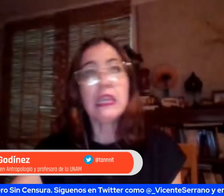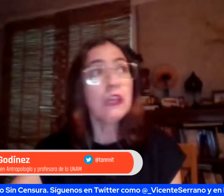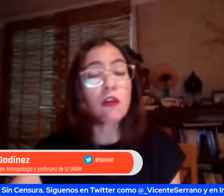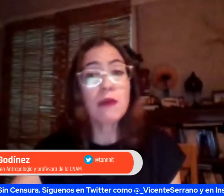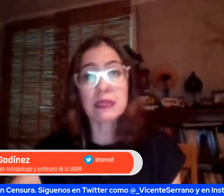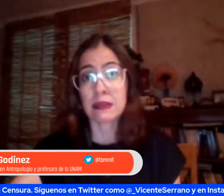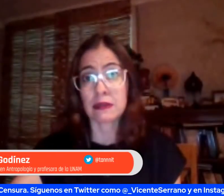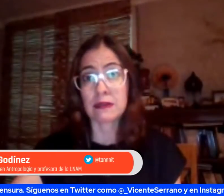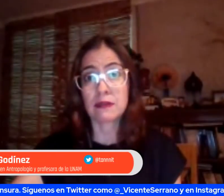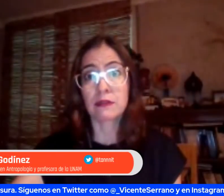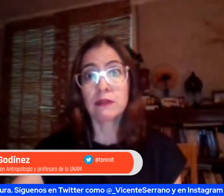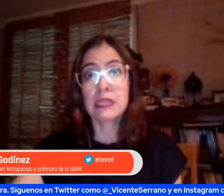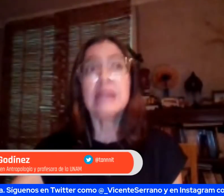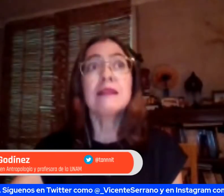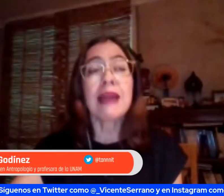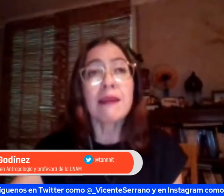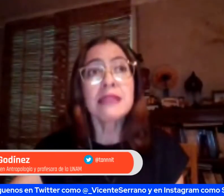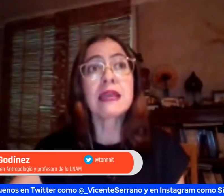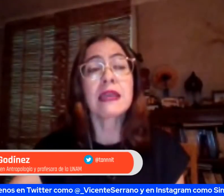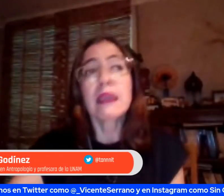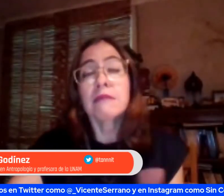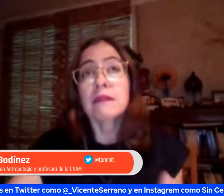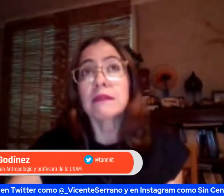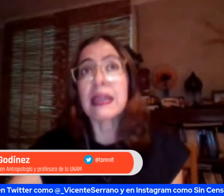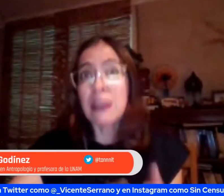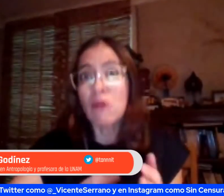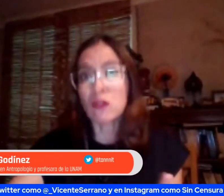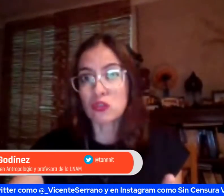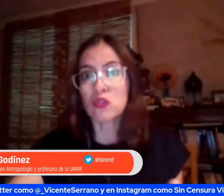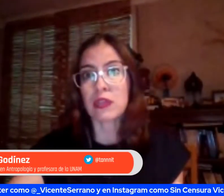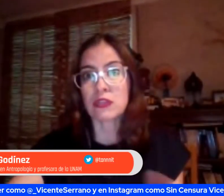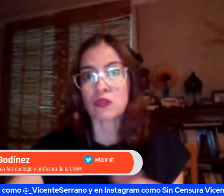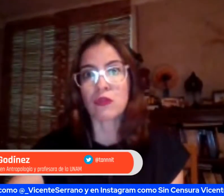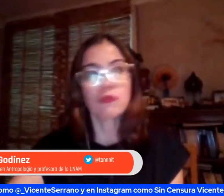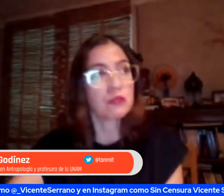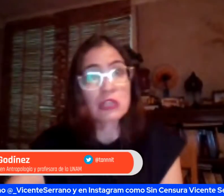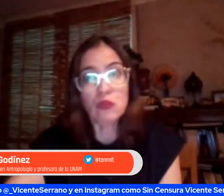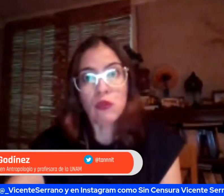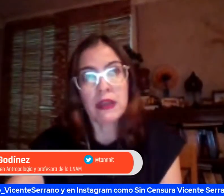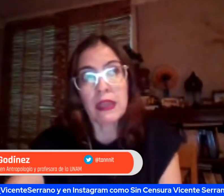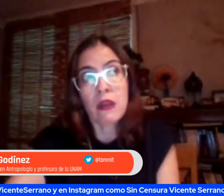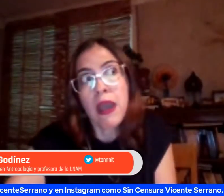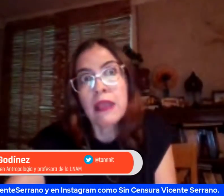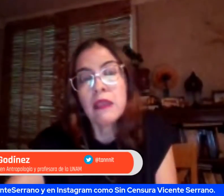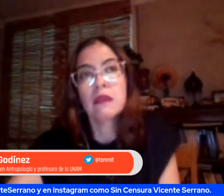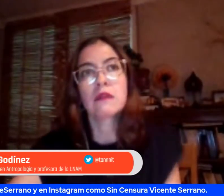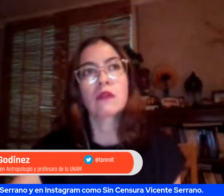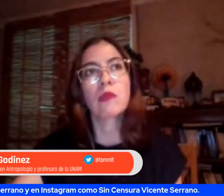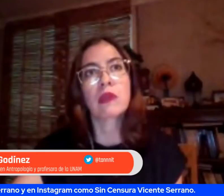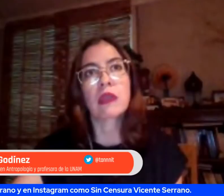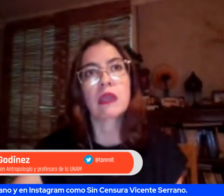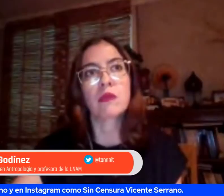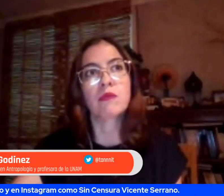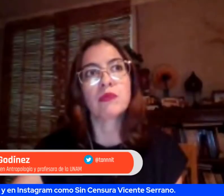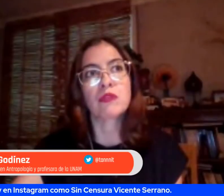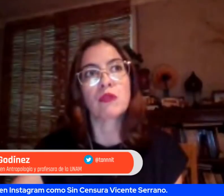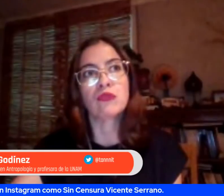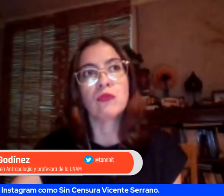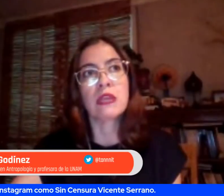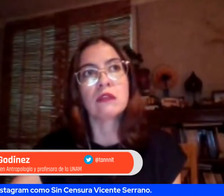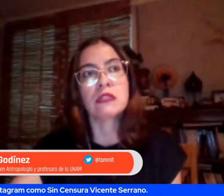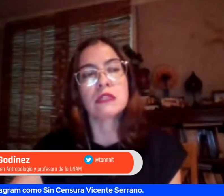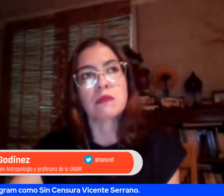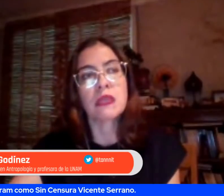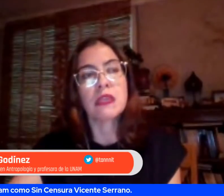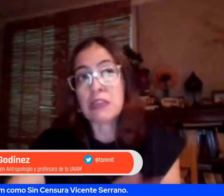respecto, y no lo va a hacer, ¿no? Y tal vez haya un costo de eso, ¿no? Sin duda que lo hay, ¿no? Porque, pues como